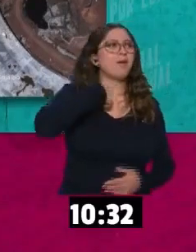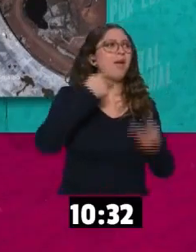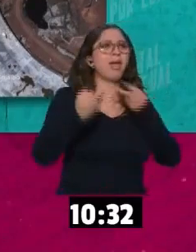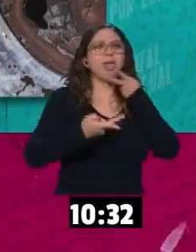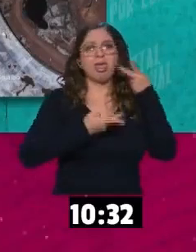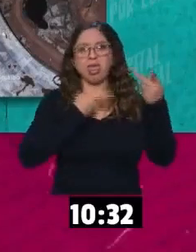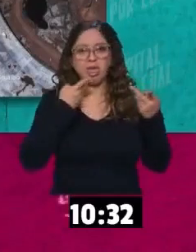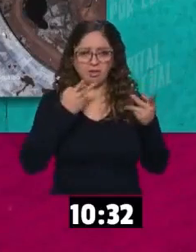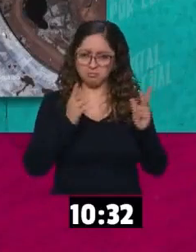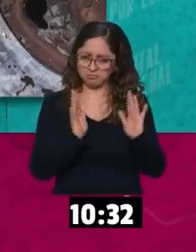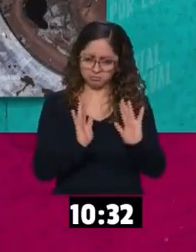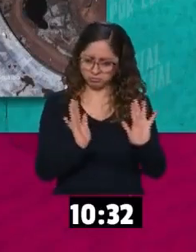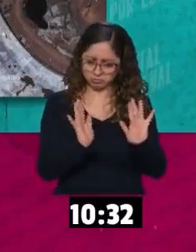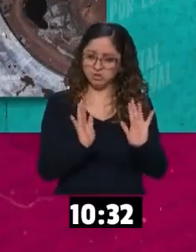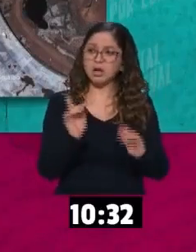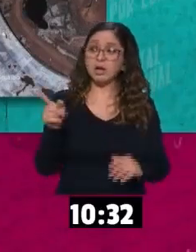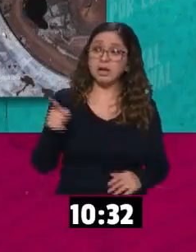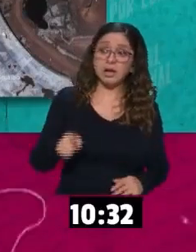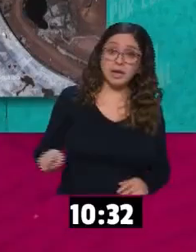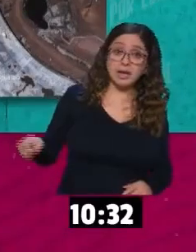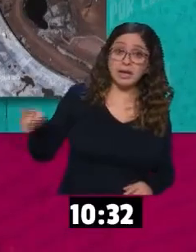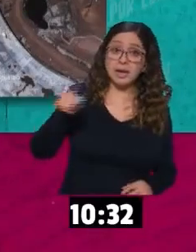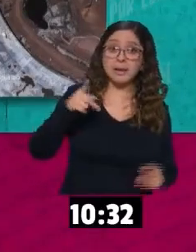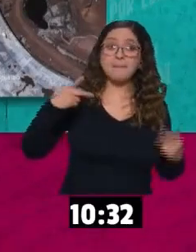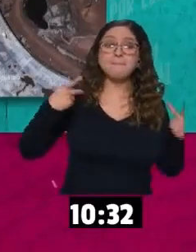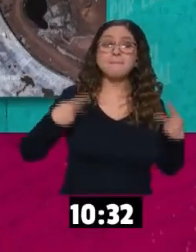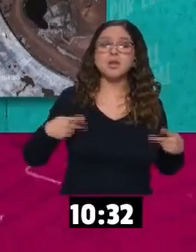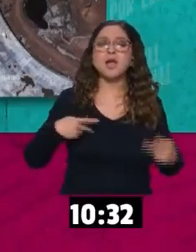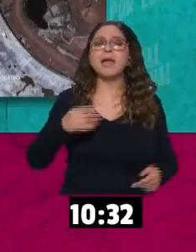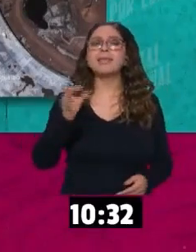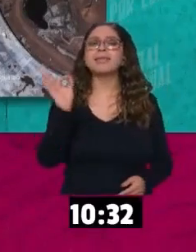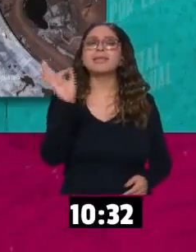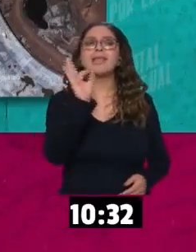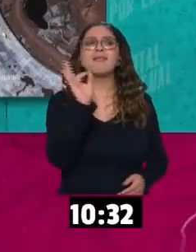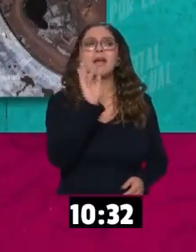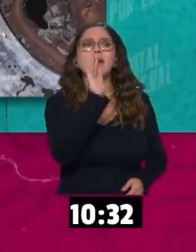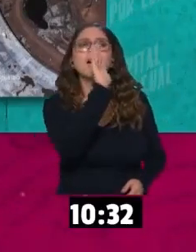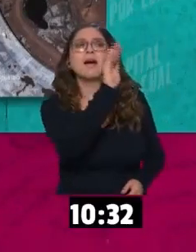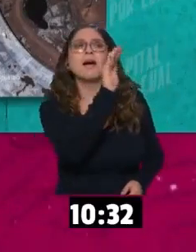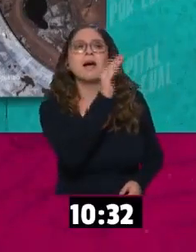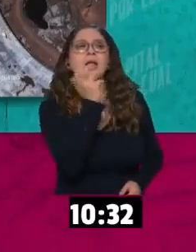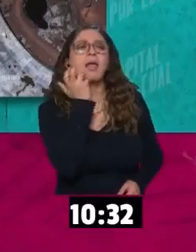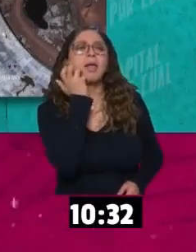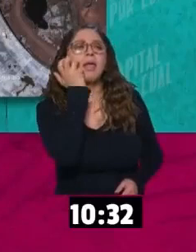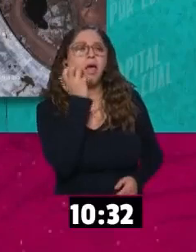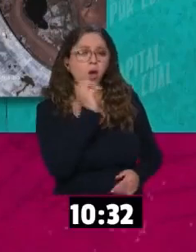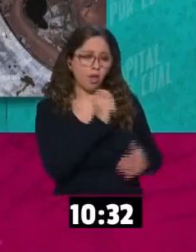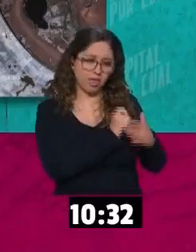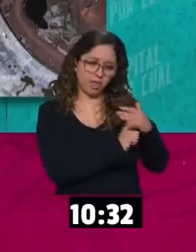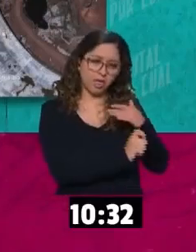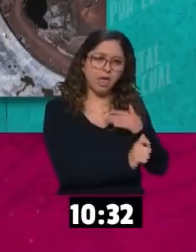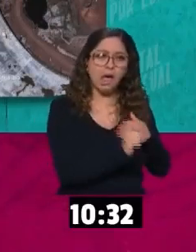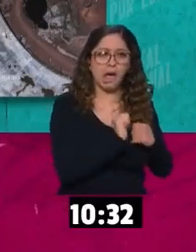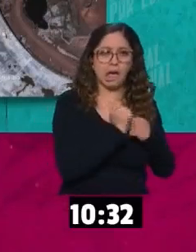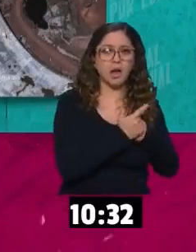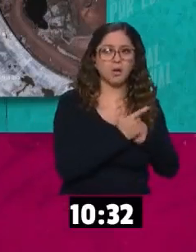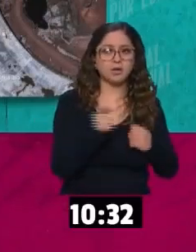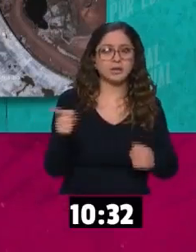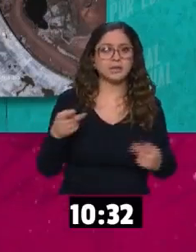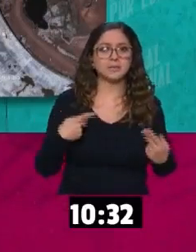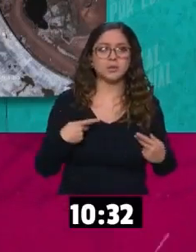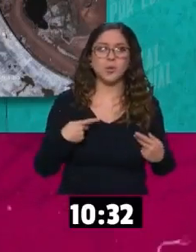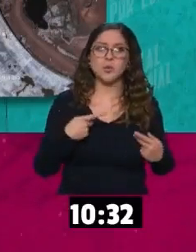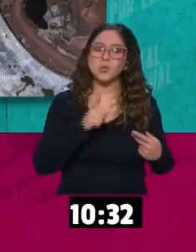se atrevería Sí, no. Eso. a tratar de untarme la mano. Qué bonito. Porque saben,